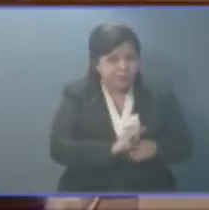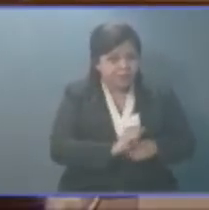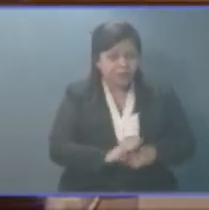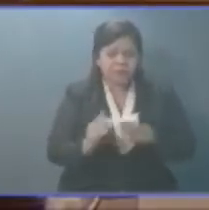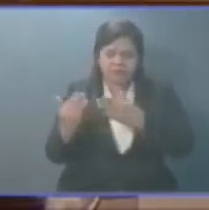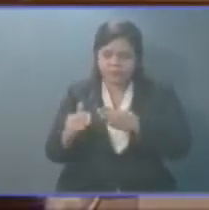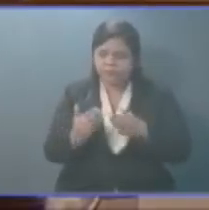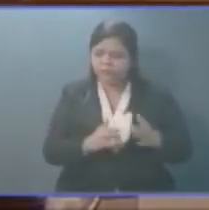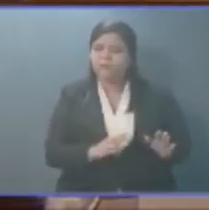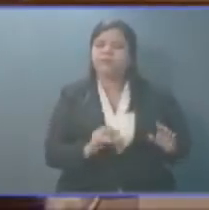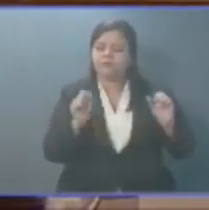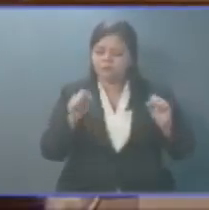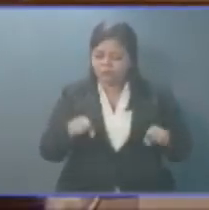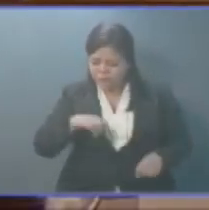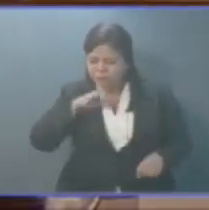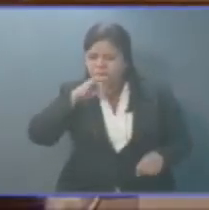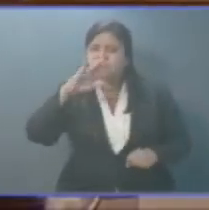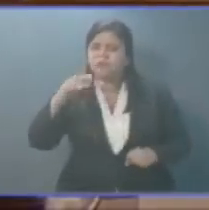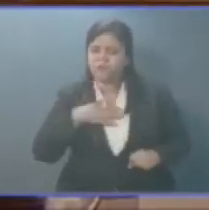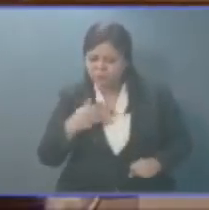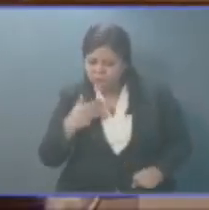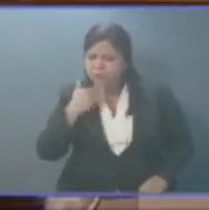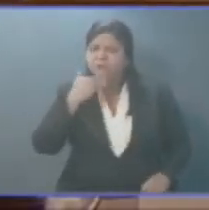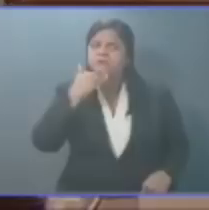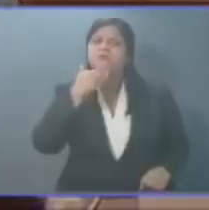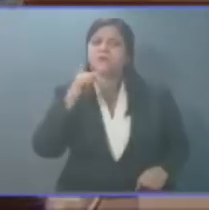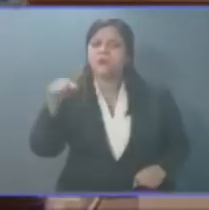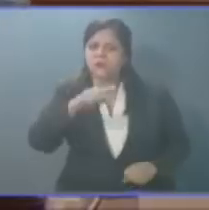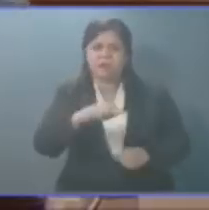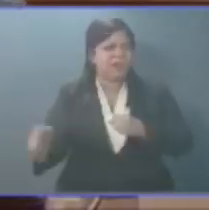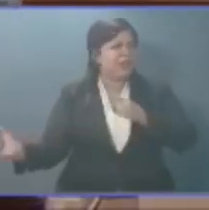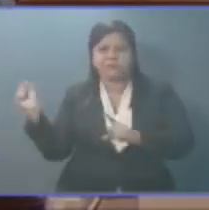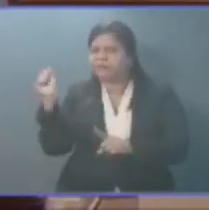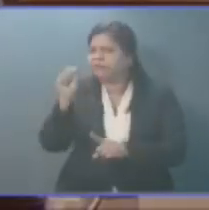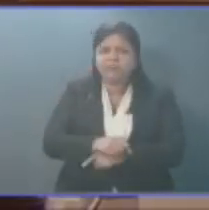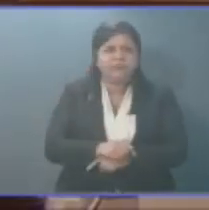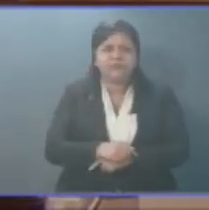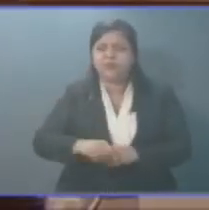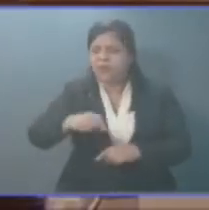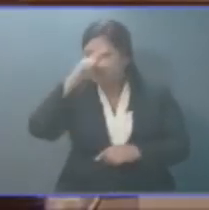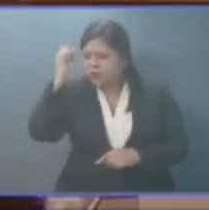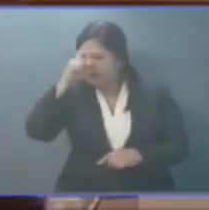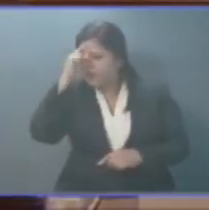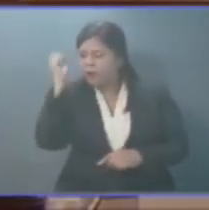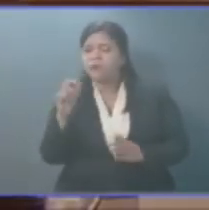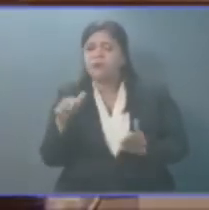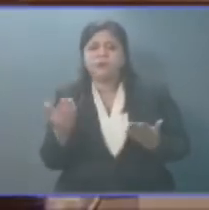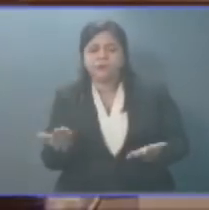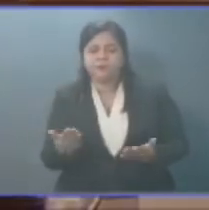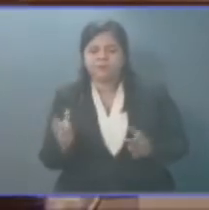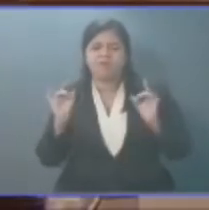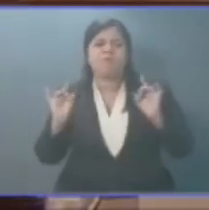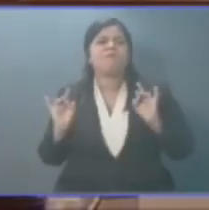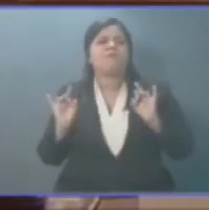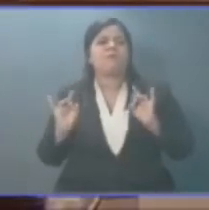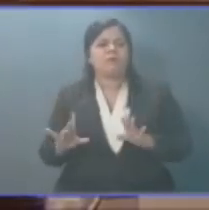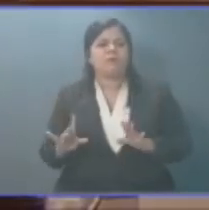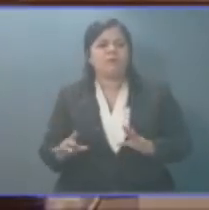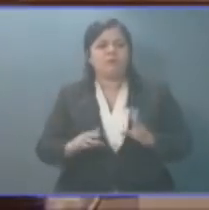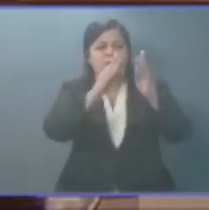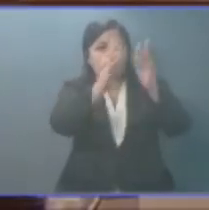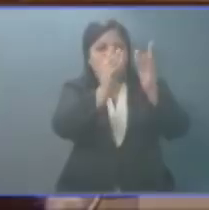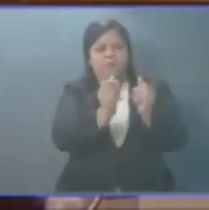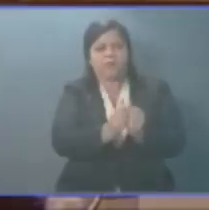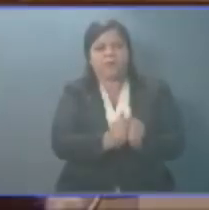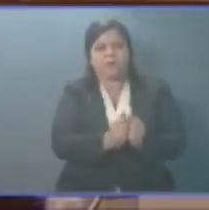Les puedo decir, viéndolos de frente, han defraudado la clase trabajadora en darle, en despreciarlo con un